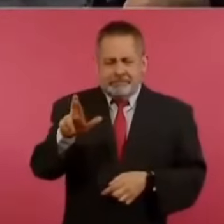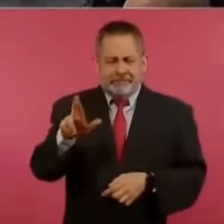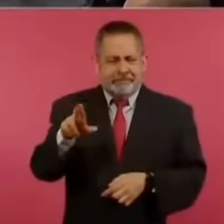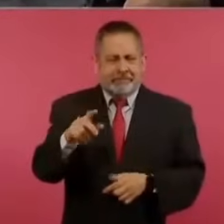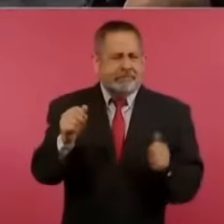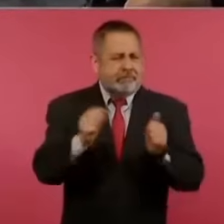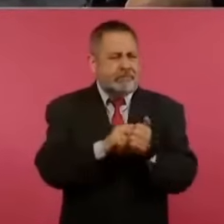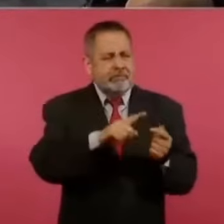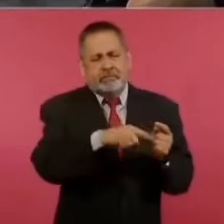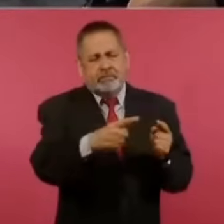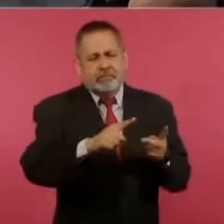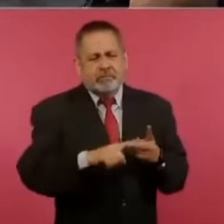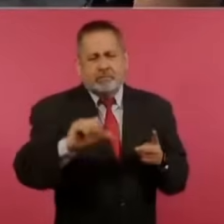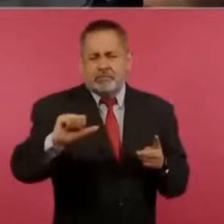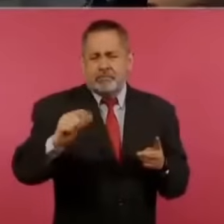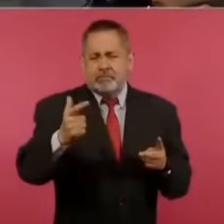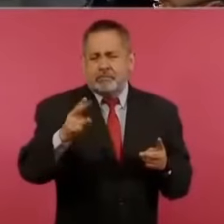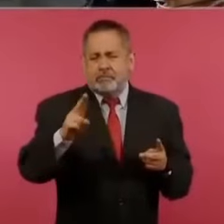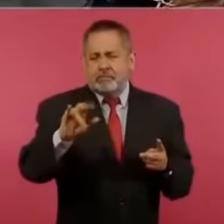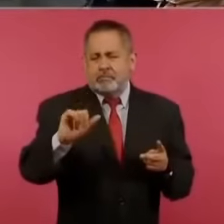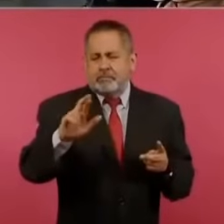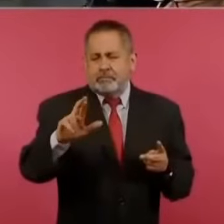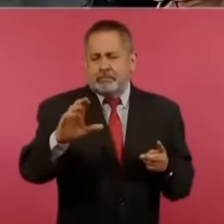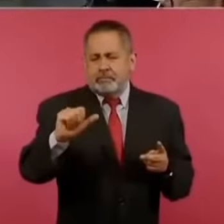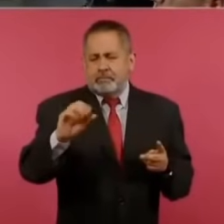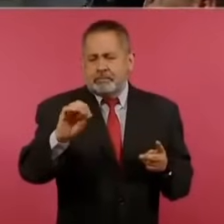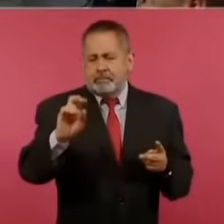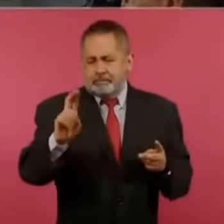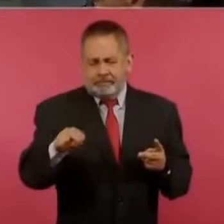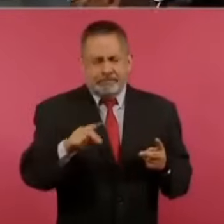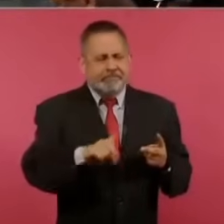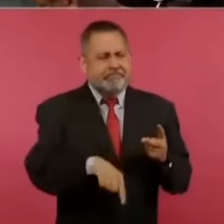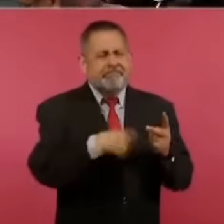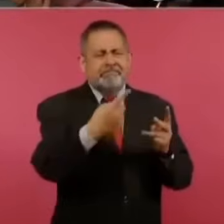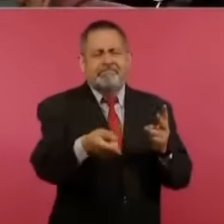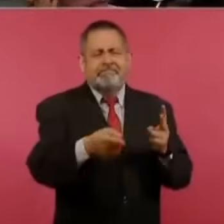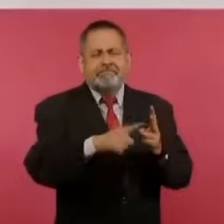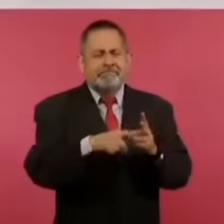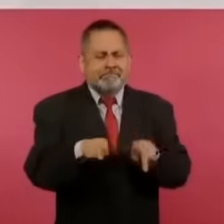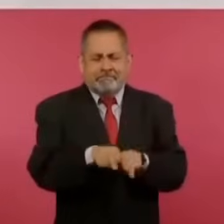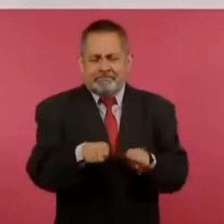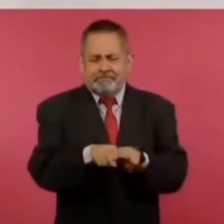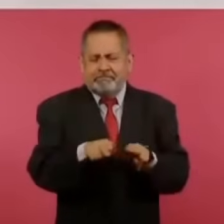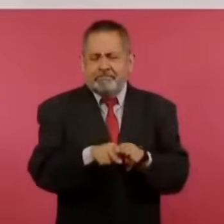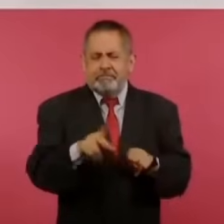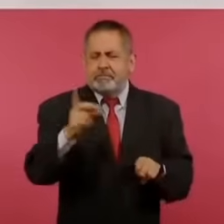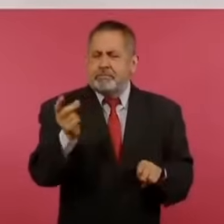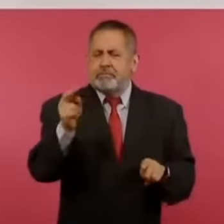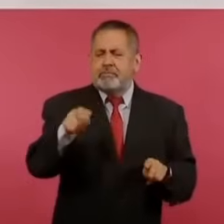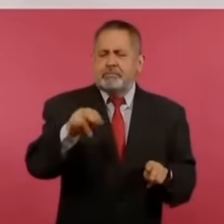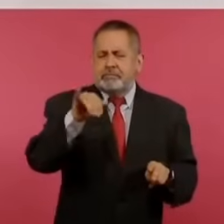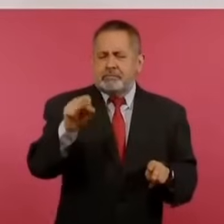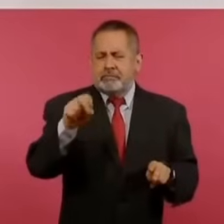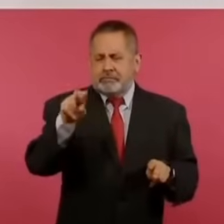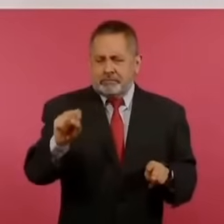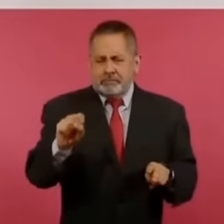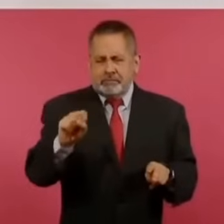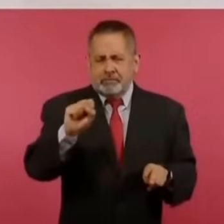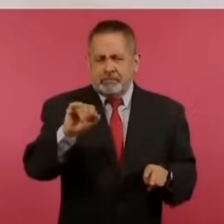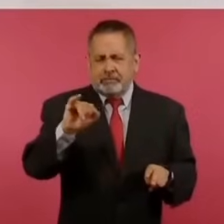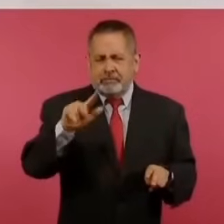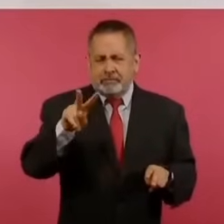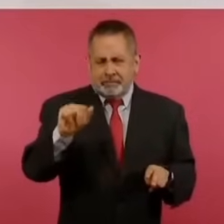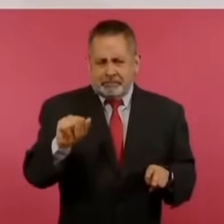con Aguilar Camín y con el nieto de don Jesús Silva